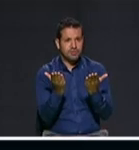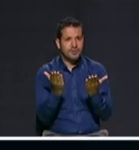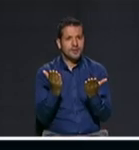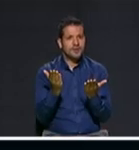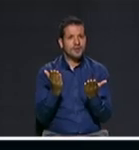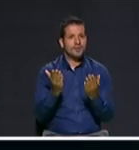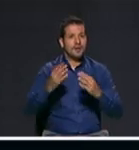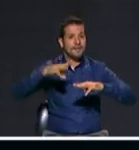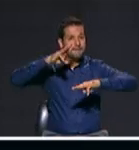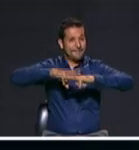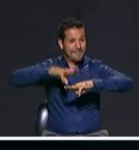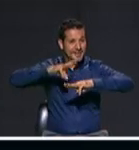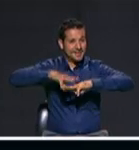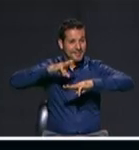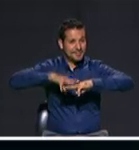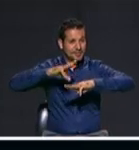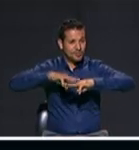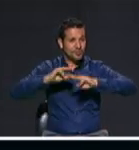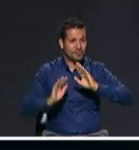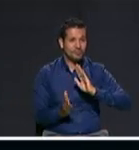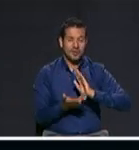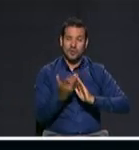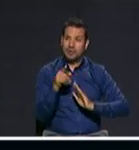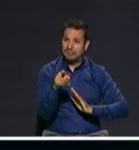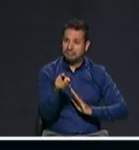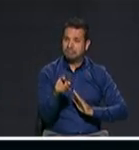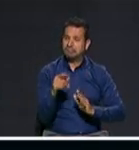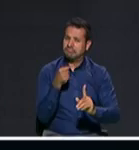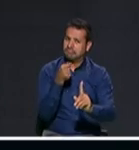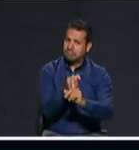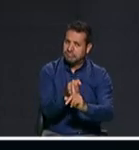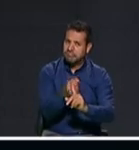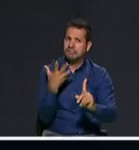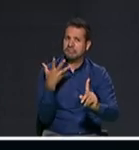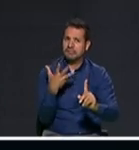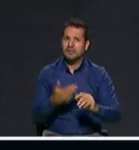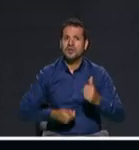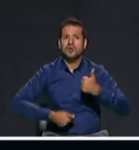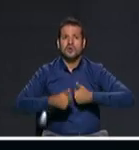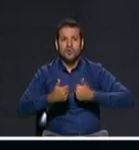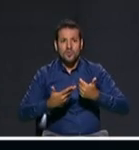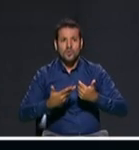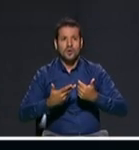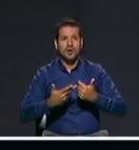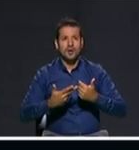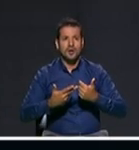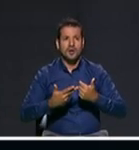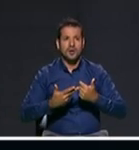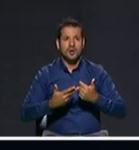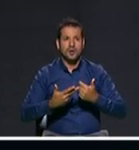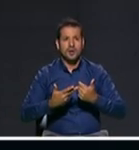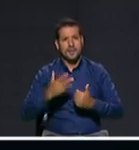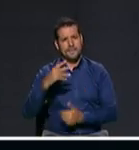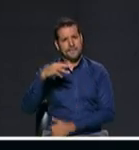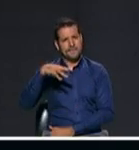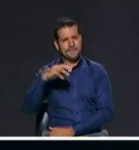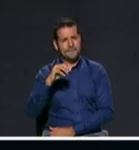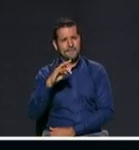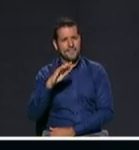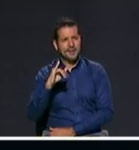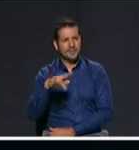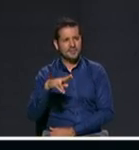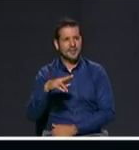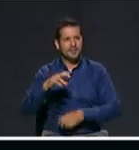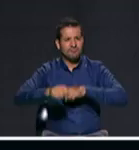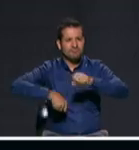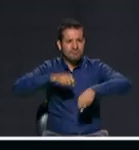es una puntual temas de el velódromo martín cochise rodríguez que es